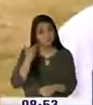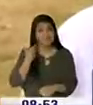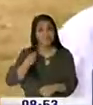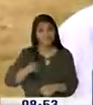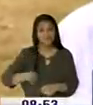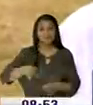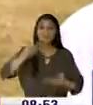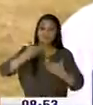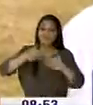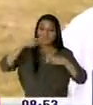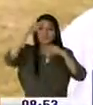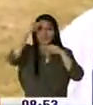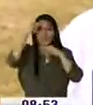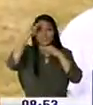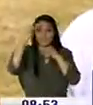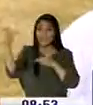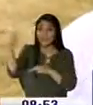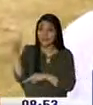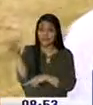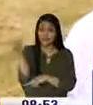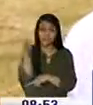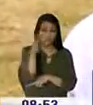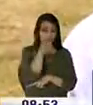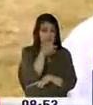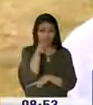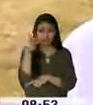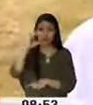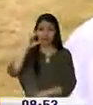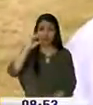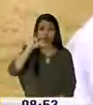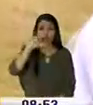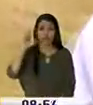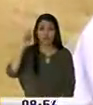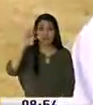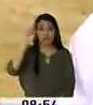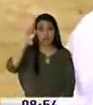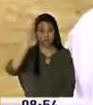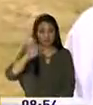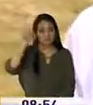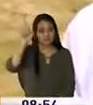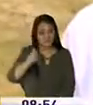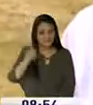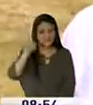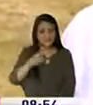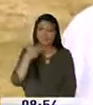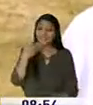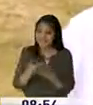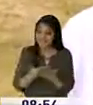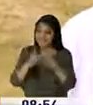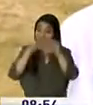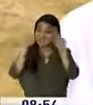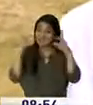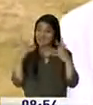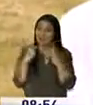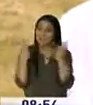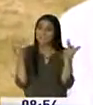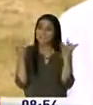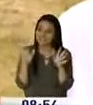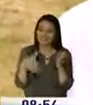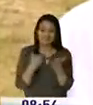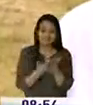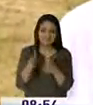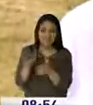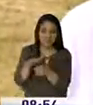que vienen a hacer estas tomas realmente en Coyacoto, donde estaba eso. Entonces, gracias a ustedes, el EMOP pues ya vino, hizo el